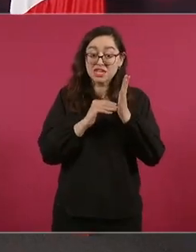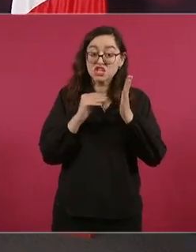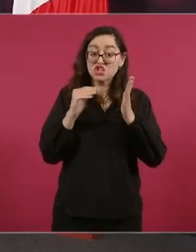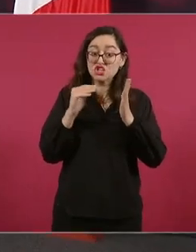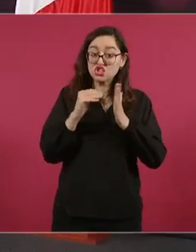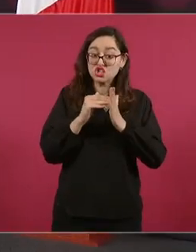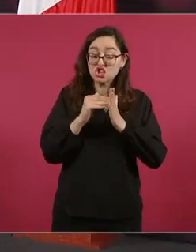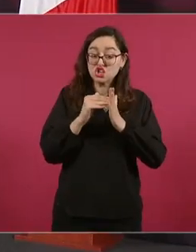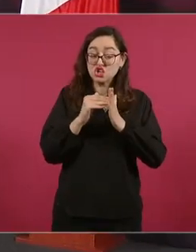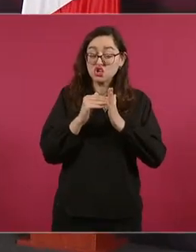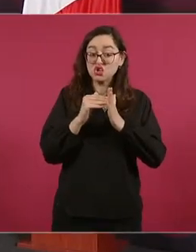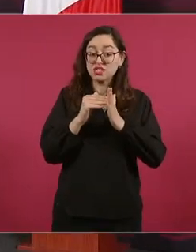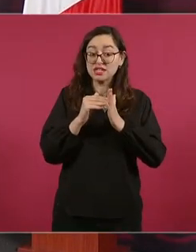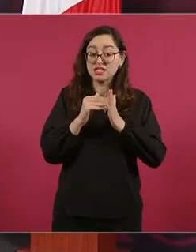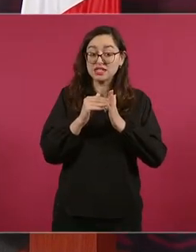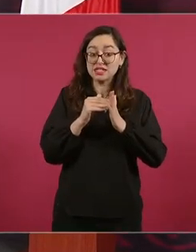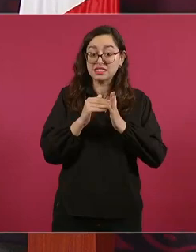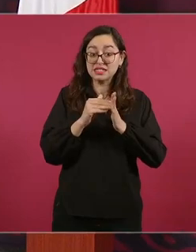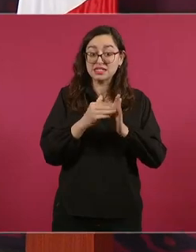de